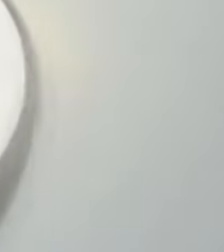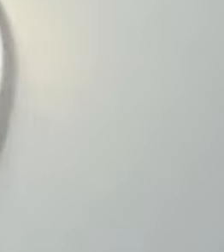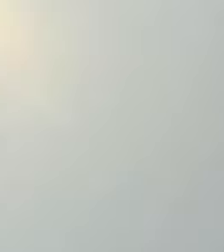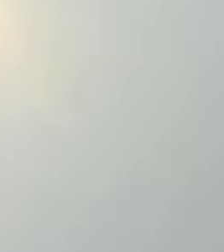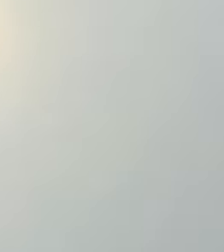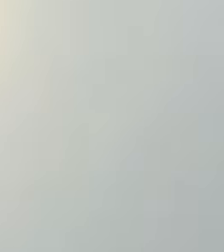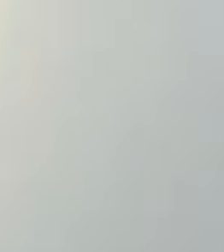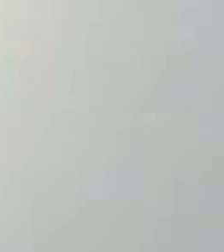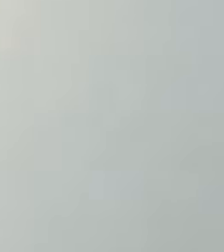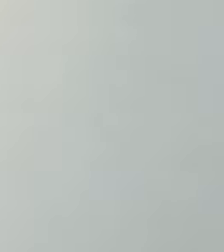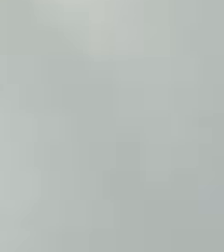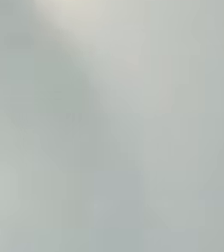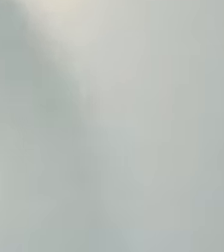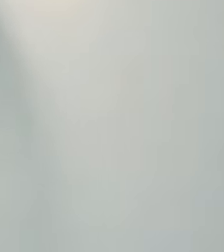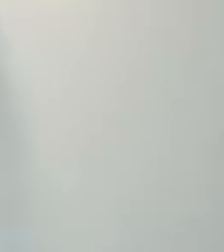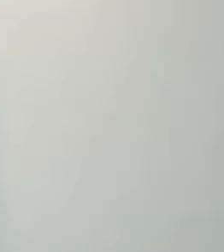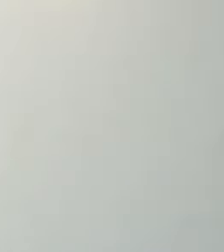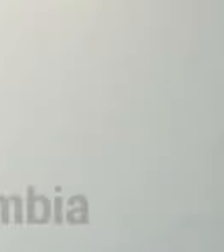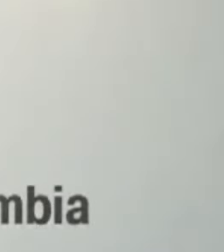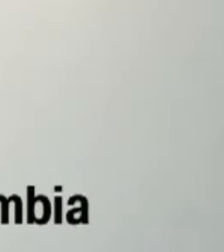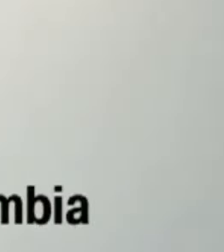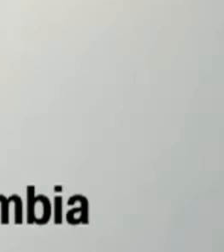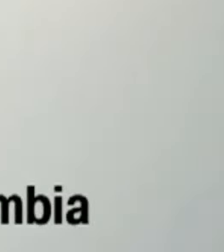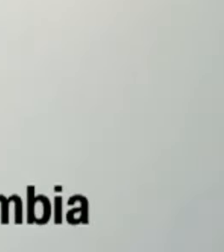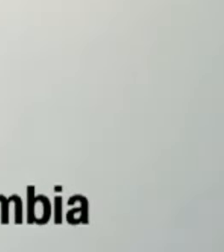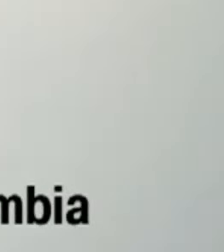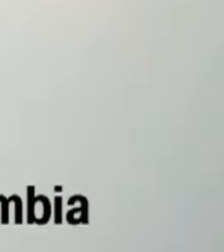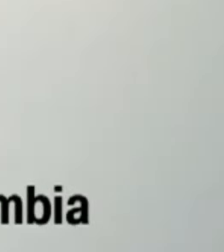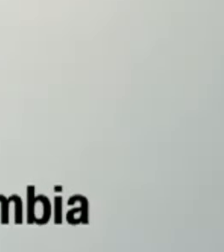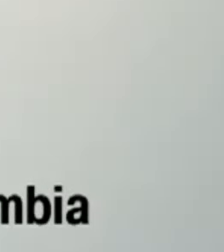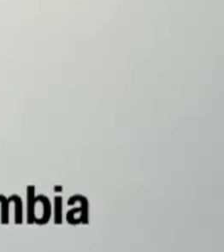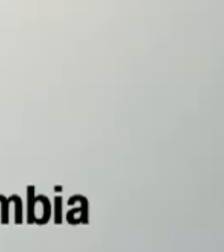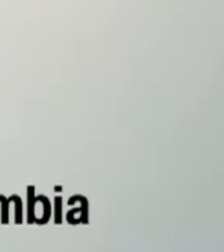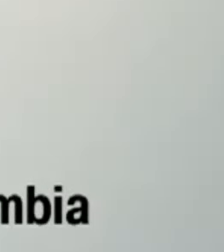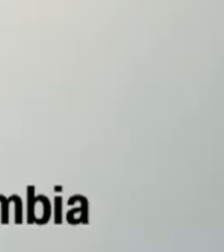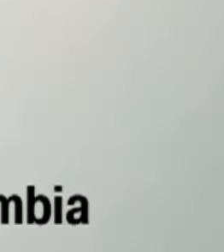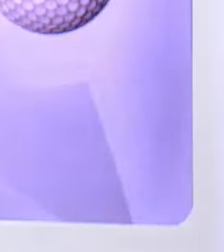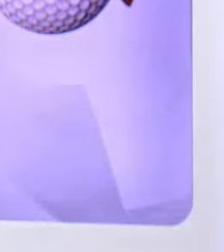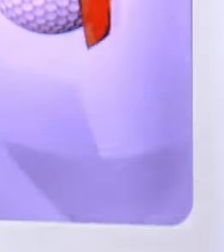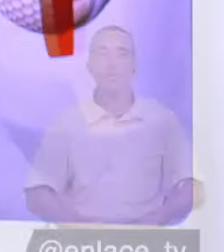Restaurante El Machín Gourmet, ahora en su nueva sede en el barrio Colombia.